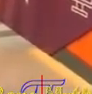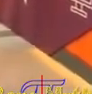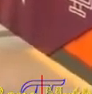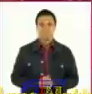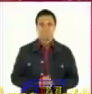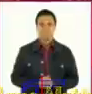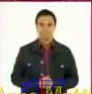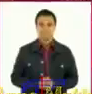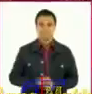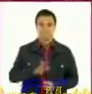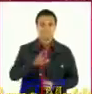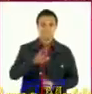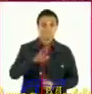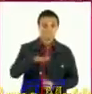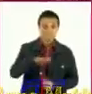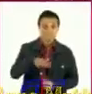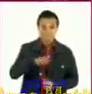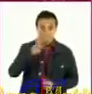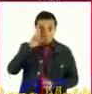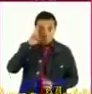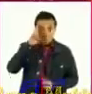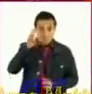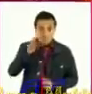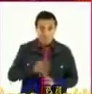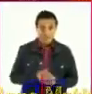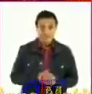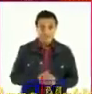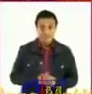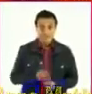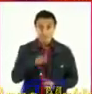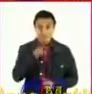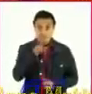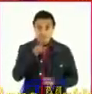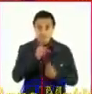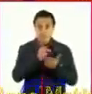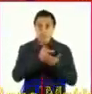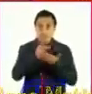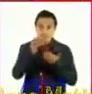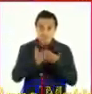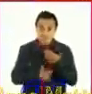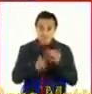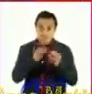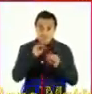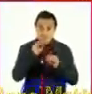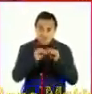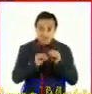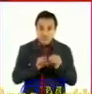¿Qué tal, Gabriel? Veo que sigues muy emocionado con nuestro proyecto tecnológico.